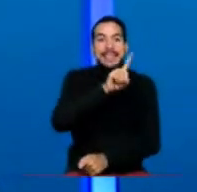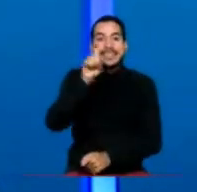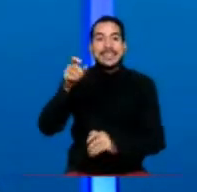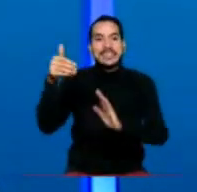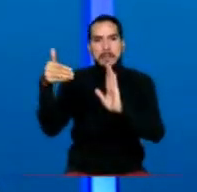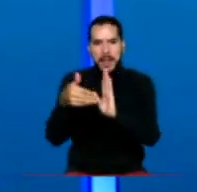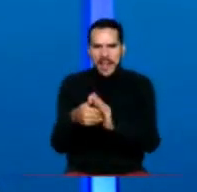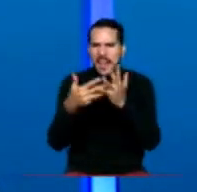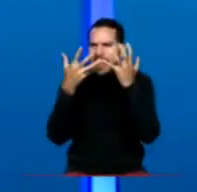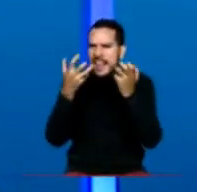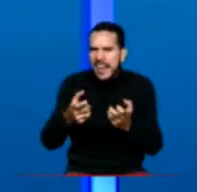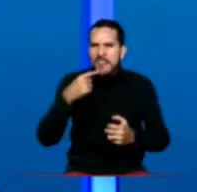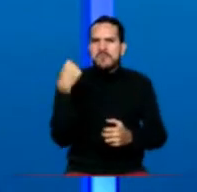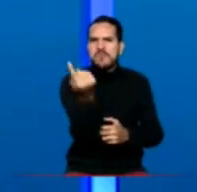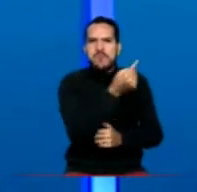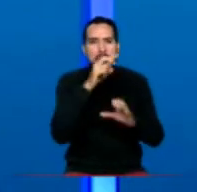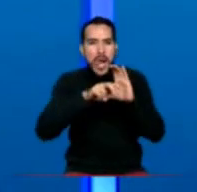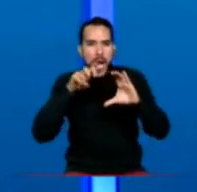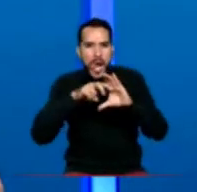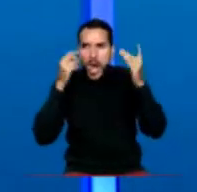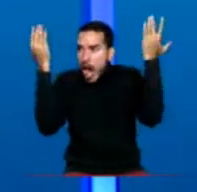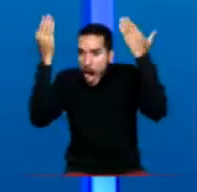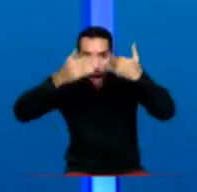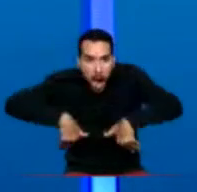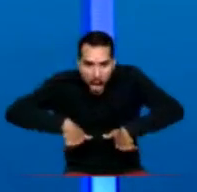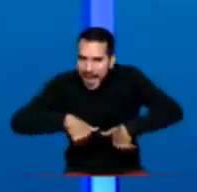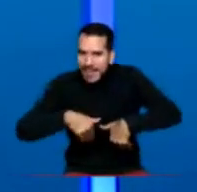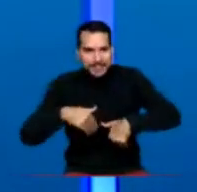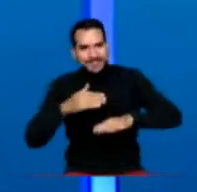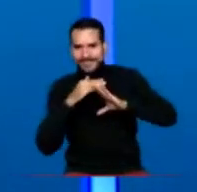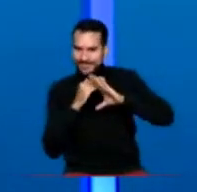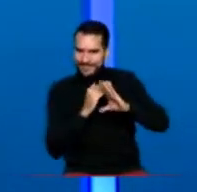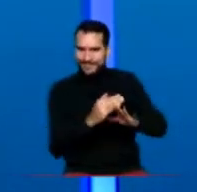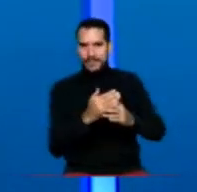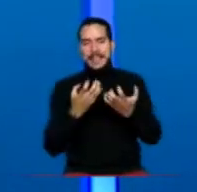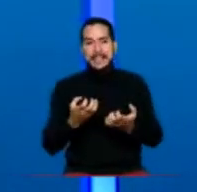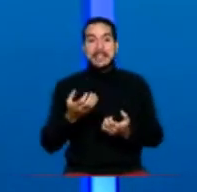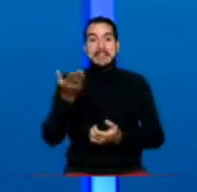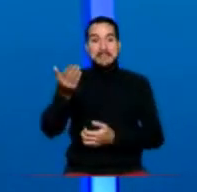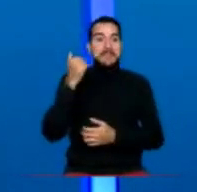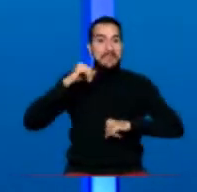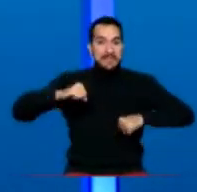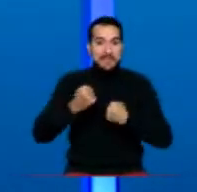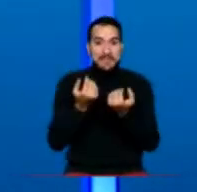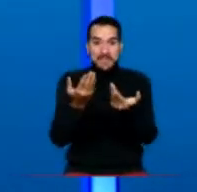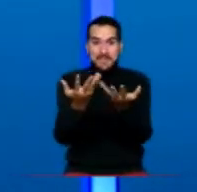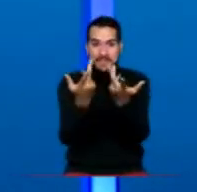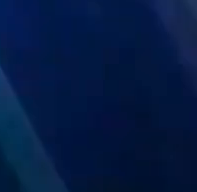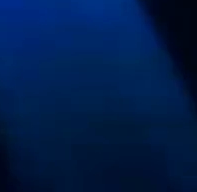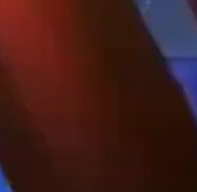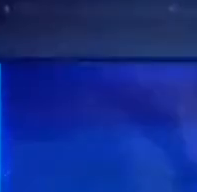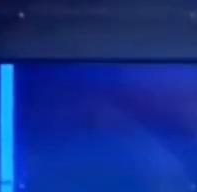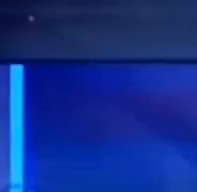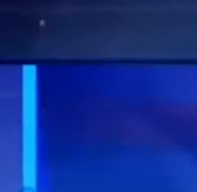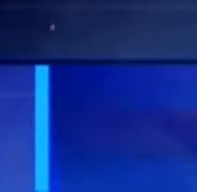combatir la minería ilegal. Karen López, volvemos con usted a la capital de la República. Buenos días, cuéntenos más detalles.